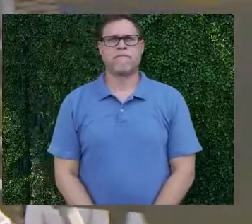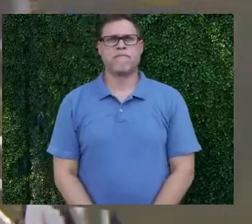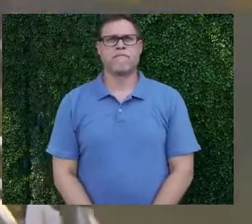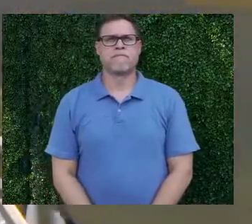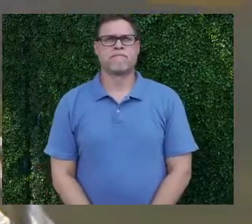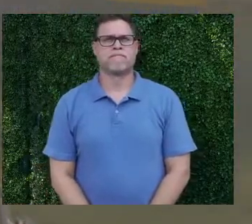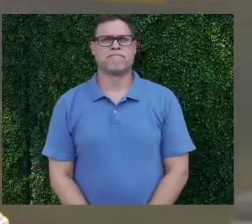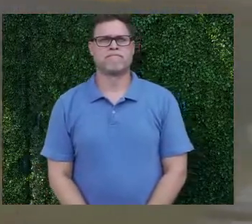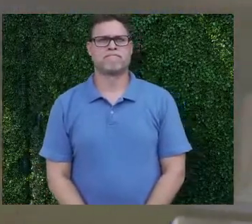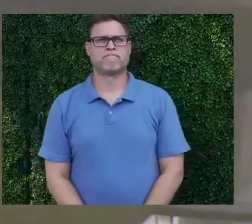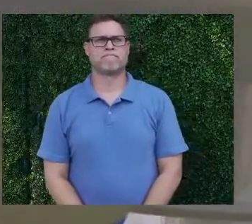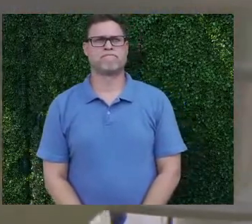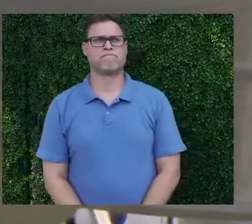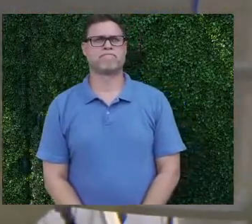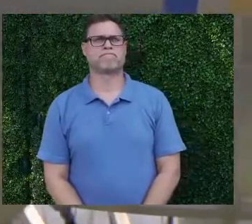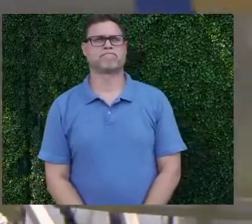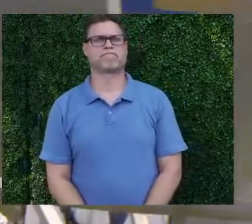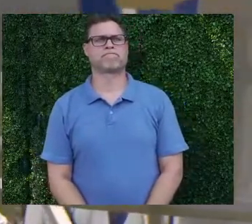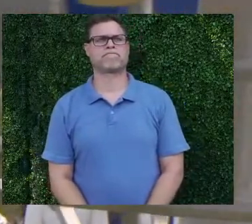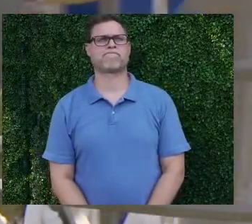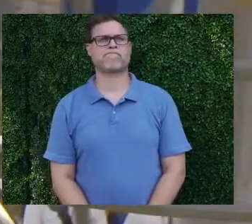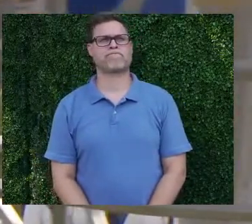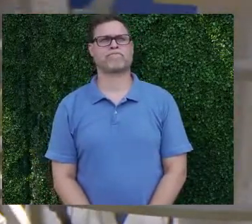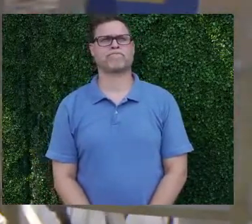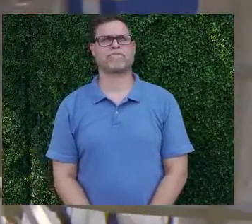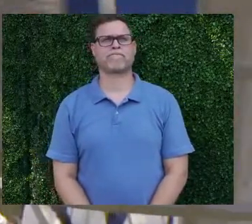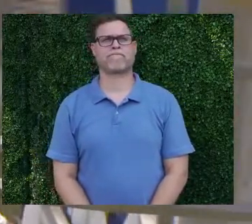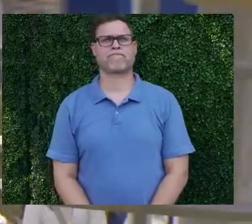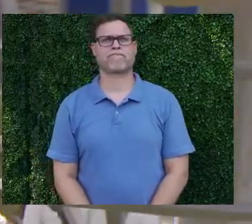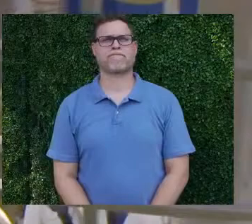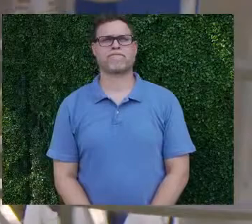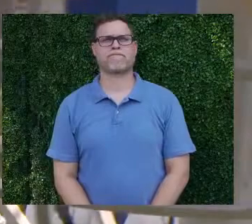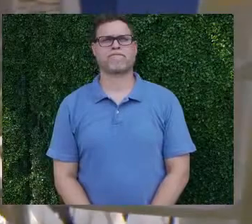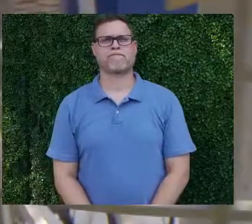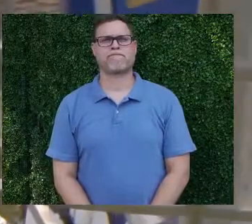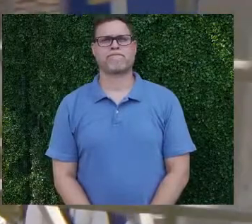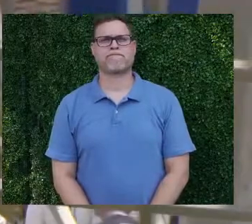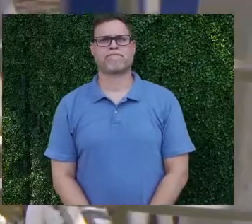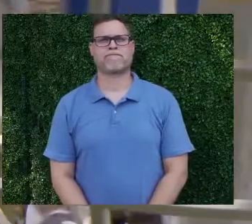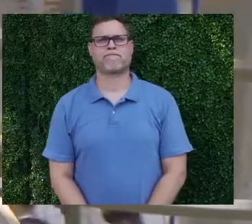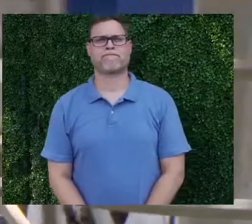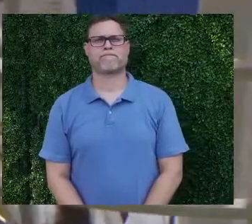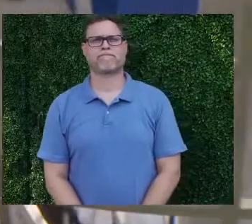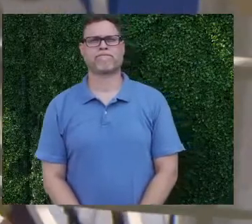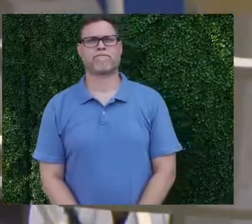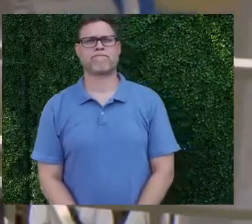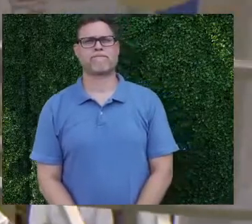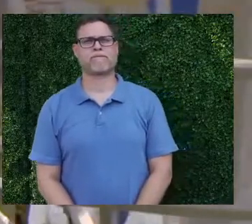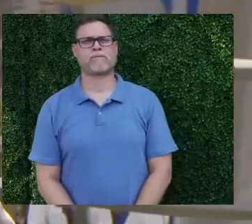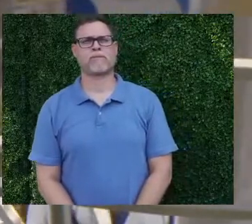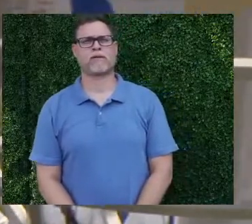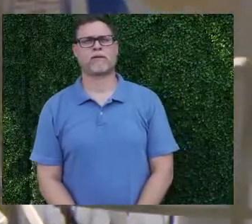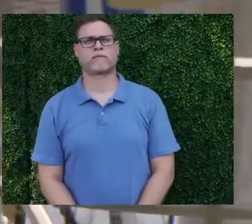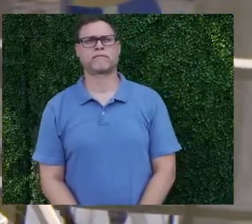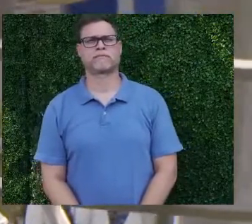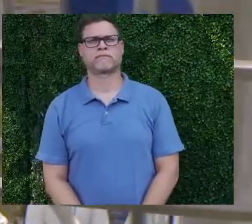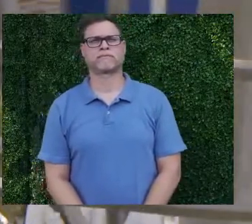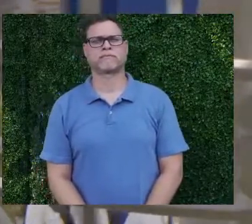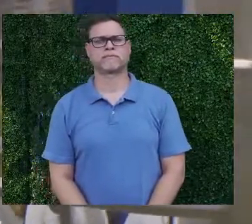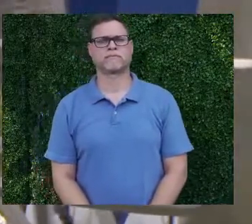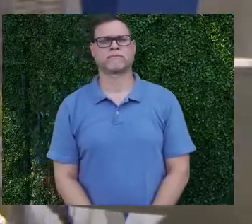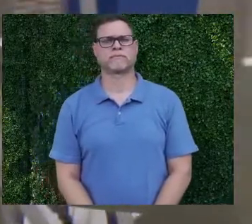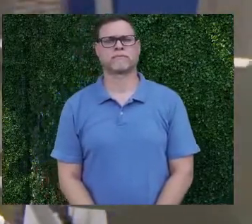porque nosotros estamos celebrando y brindando que no necesitamos a tener la máscara en todos los eventos donde